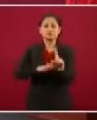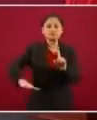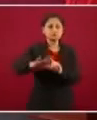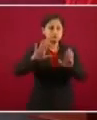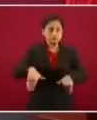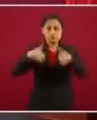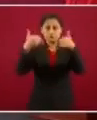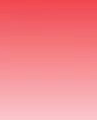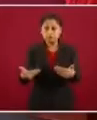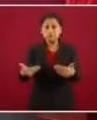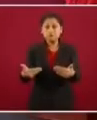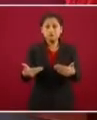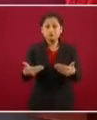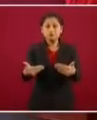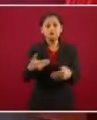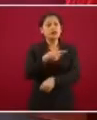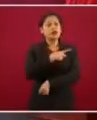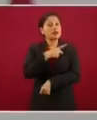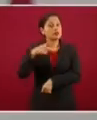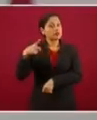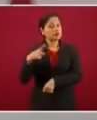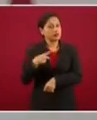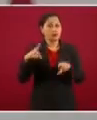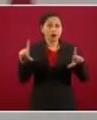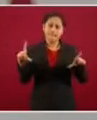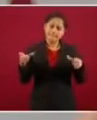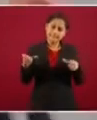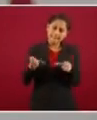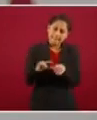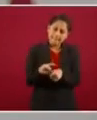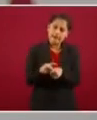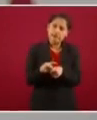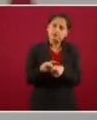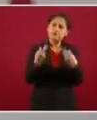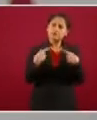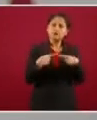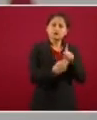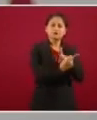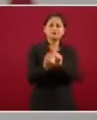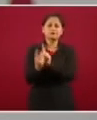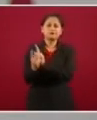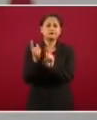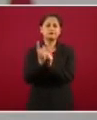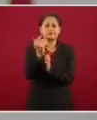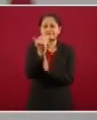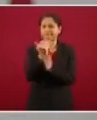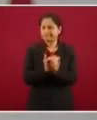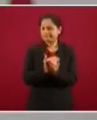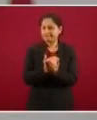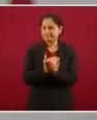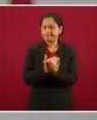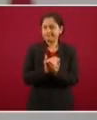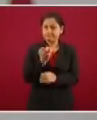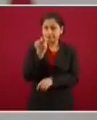público debe estar lo más posible sin personas que estén interactuando. Ese debe quedar muy claro cuál